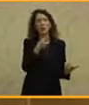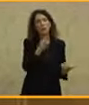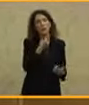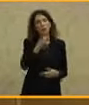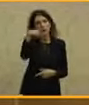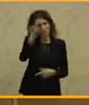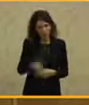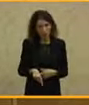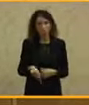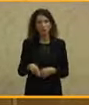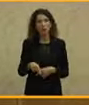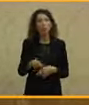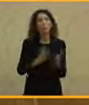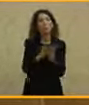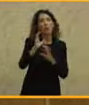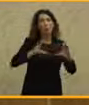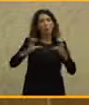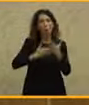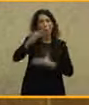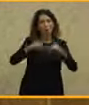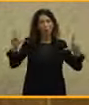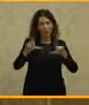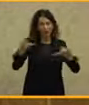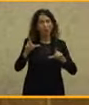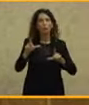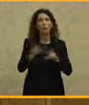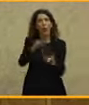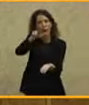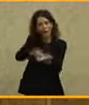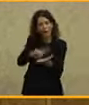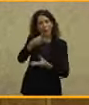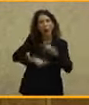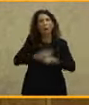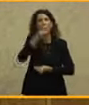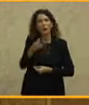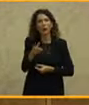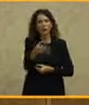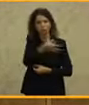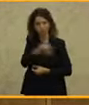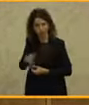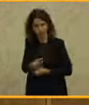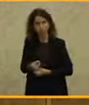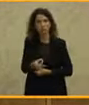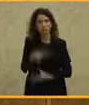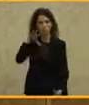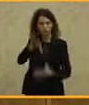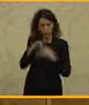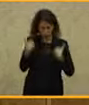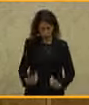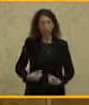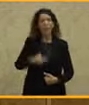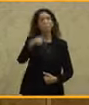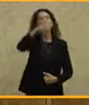gustaría que los medios de comunicación empleasen un lenguaje más correcto, que se refiriesen a nosotros